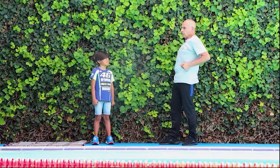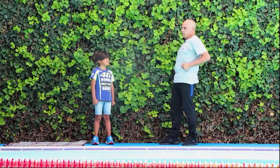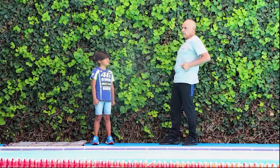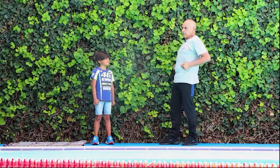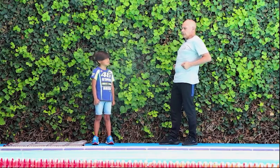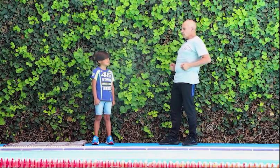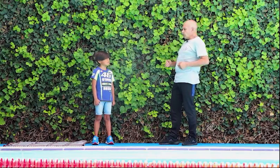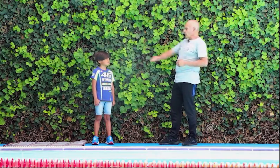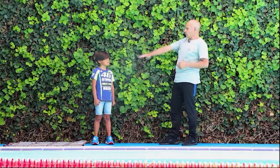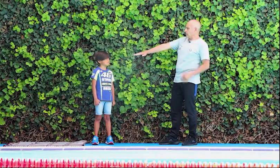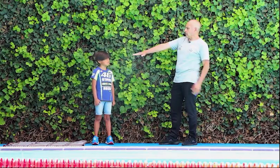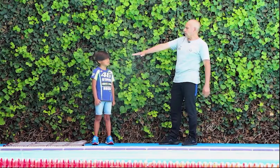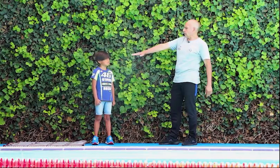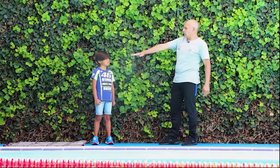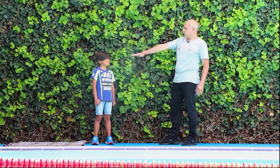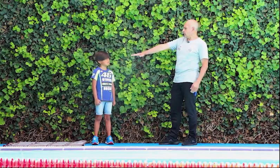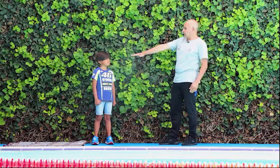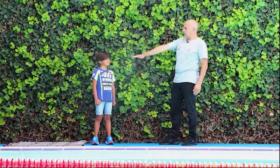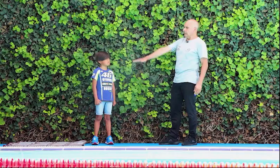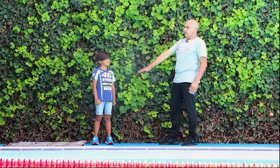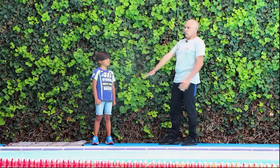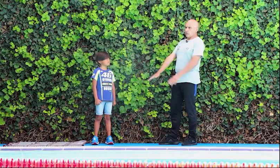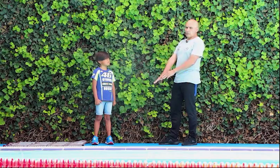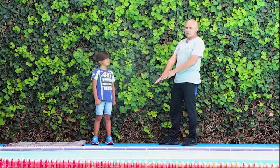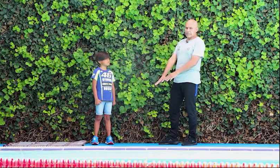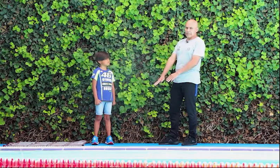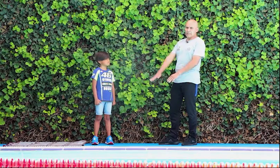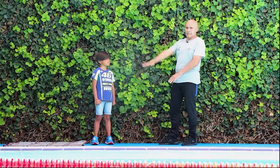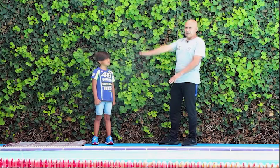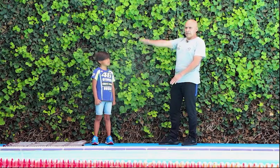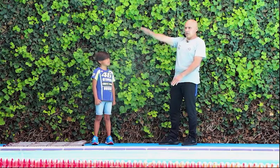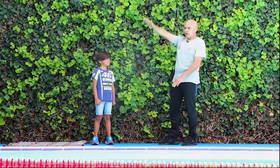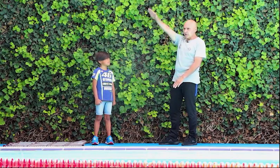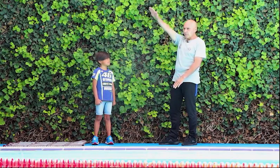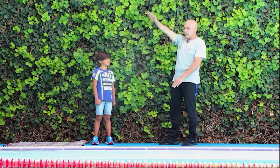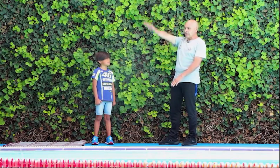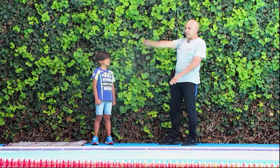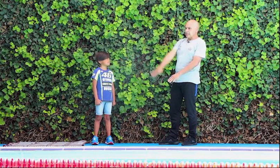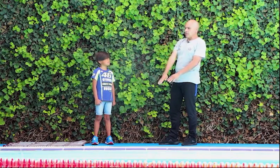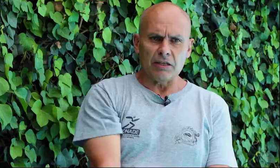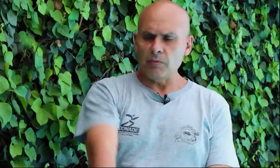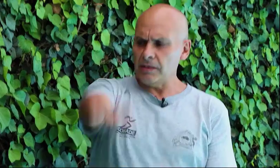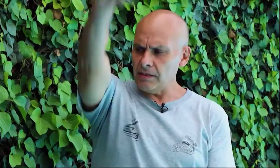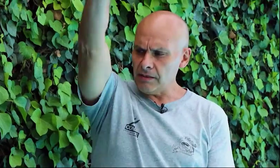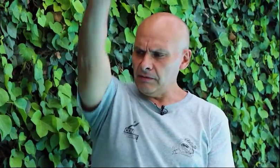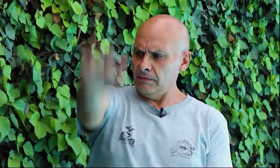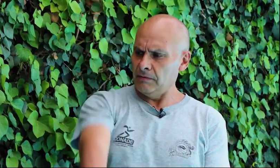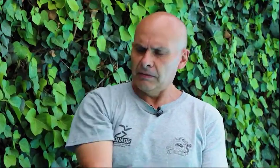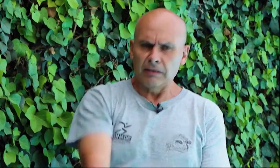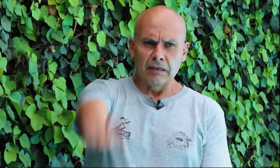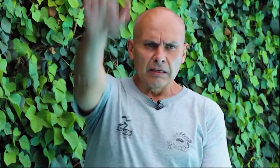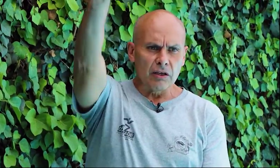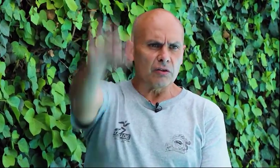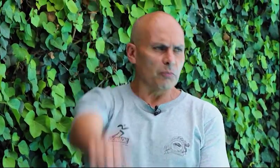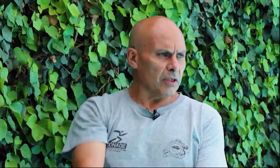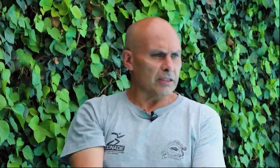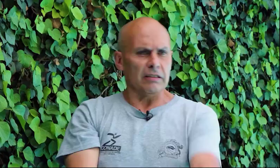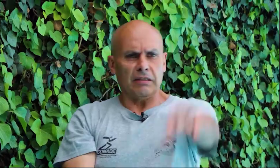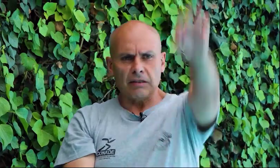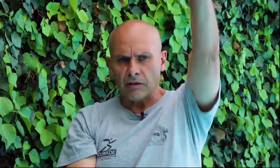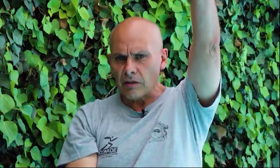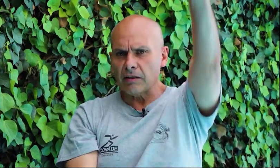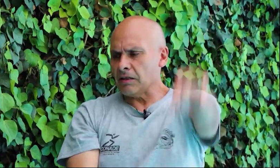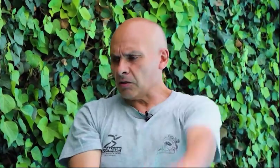en el suelo y nos vamos a estirar las piernas. Lo que vamos a hacer es elevar una pierna 10 veces y